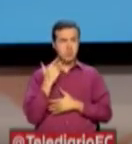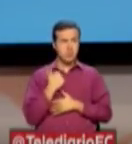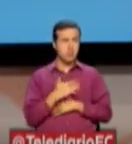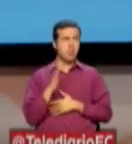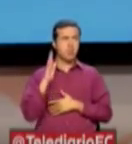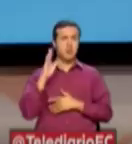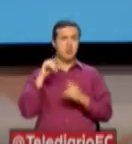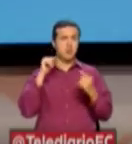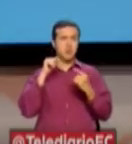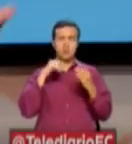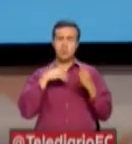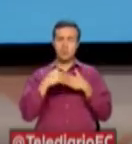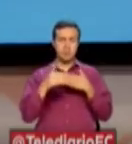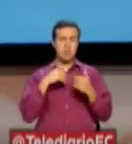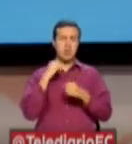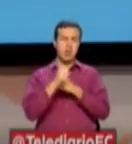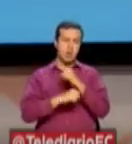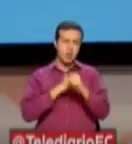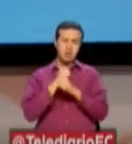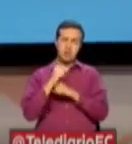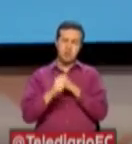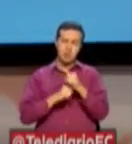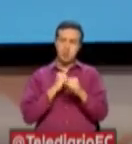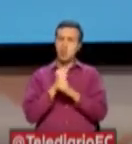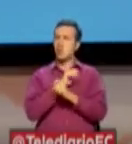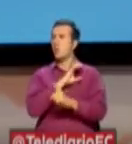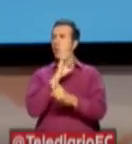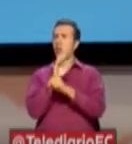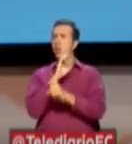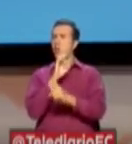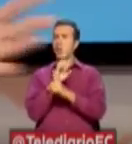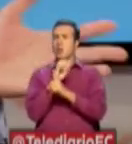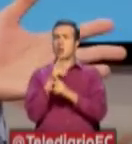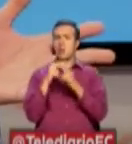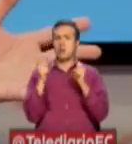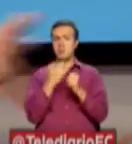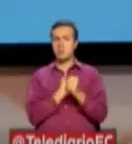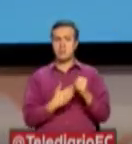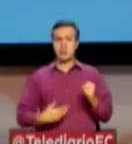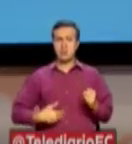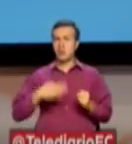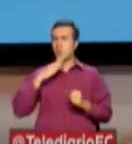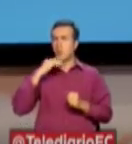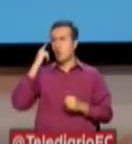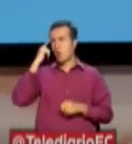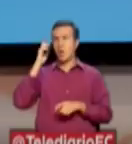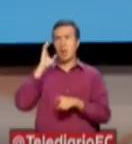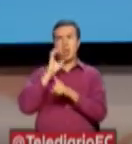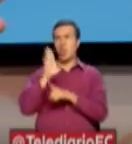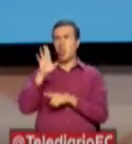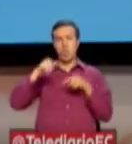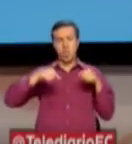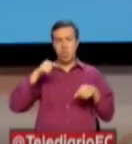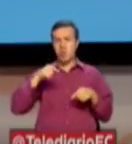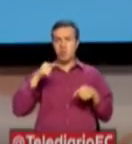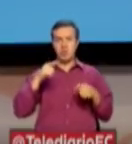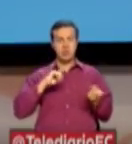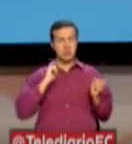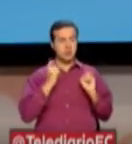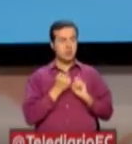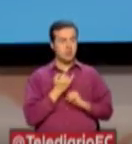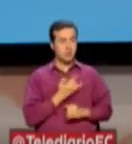deseado de la oposición que pasaron años criticando los plenos poderes que le atribuían al ex presidente correa y hoy no dicen nada cuando